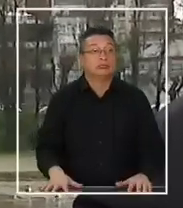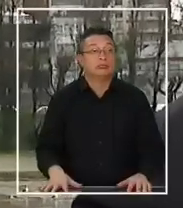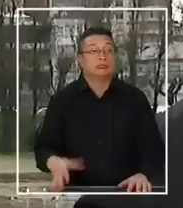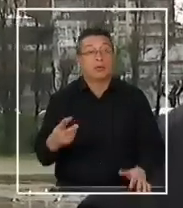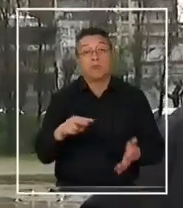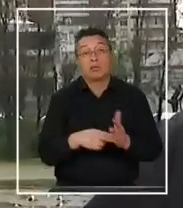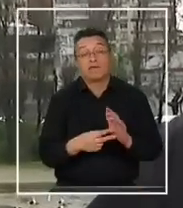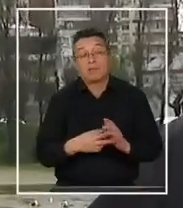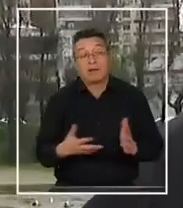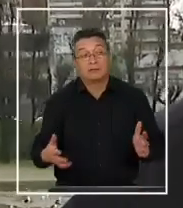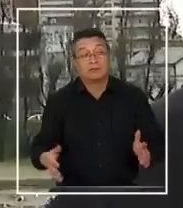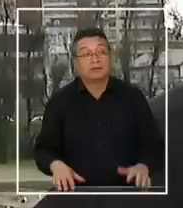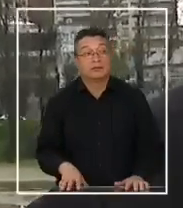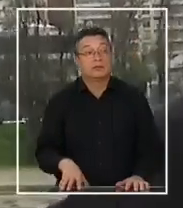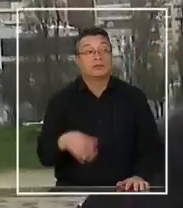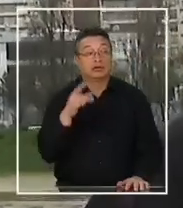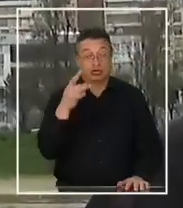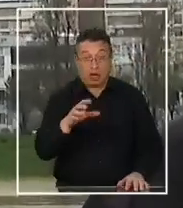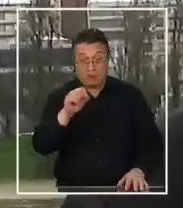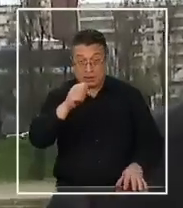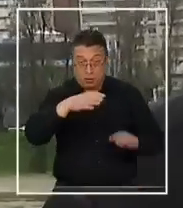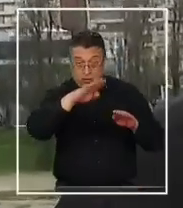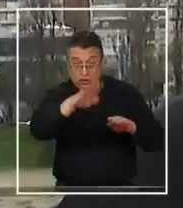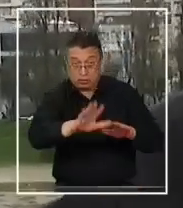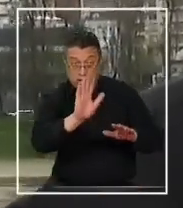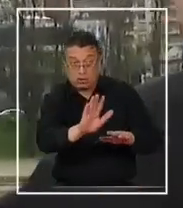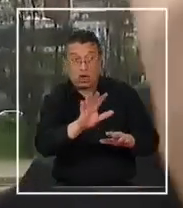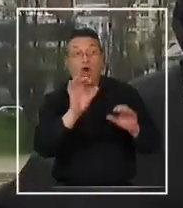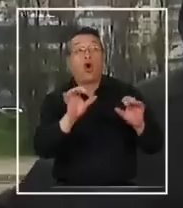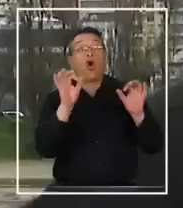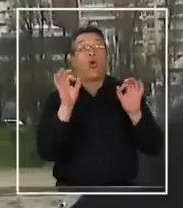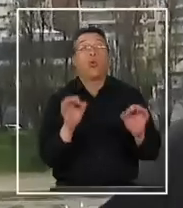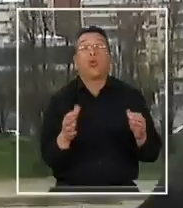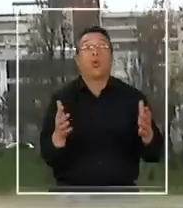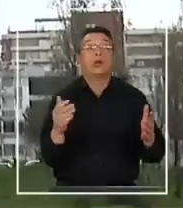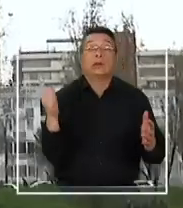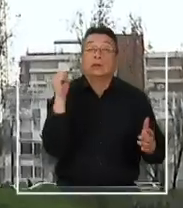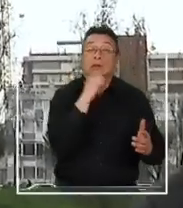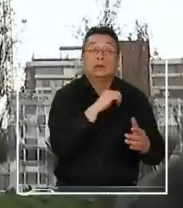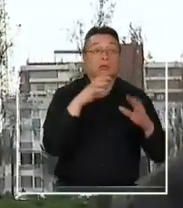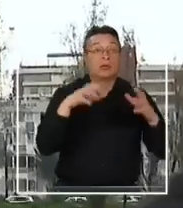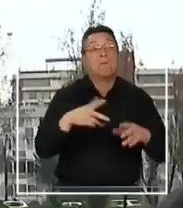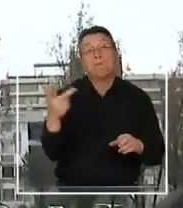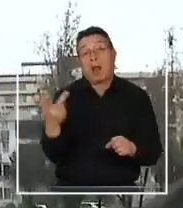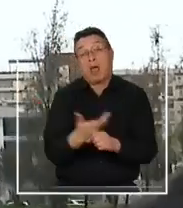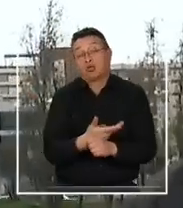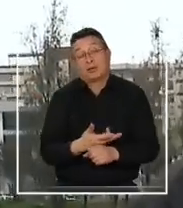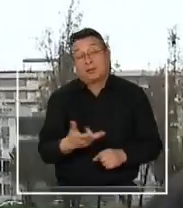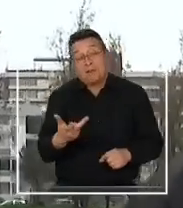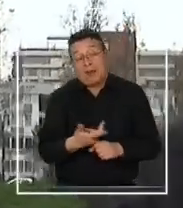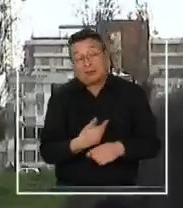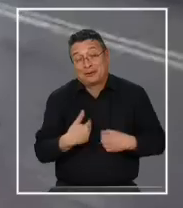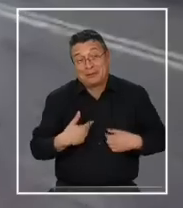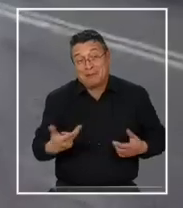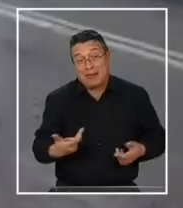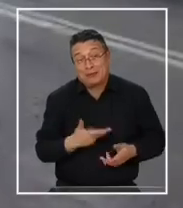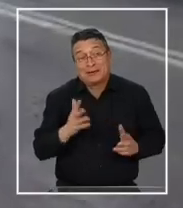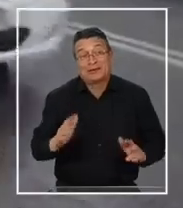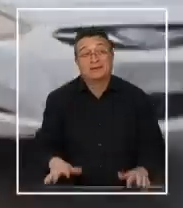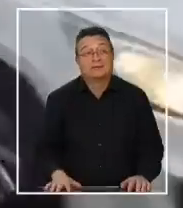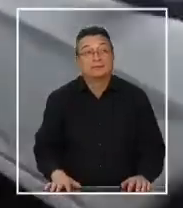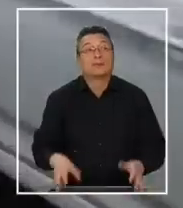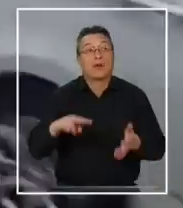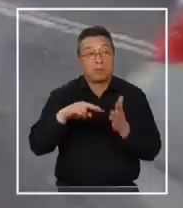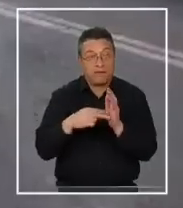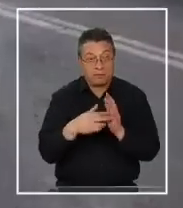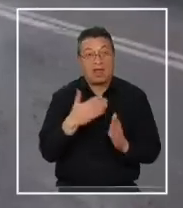con problemas. ¿Y usted solamente lo estaciona acá o esta fue justo que te pilló la lluvia? Mala suerte para mí. Problemas